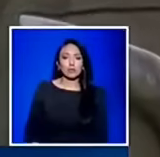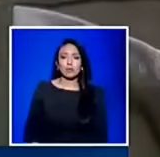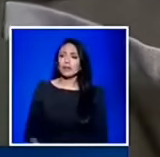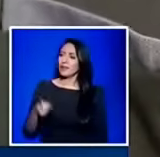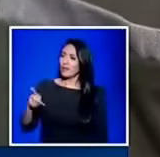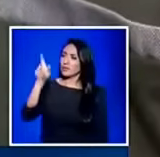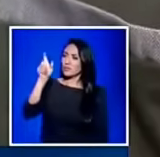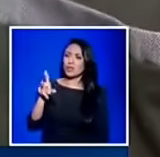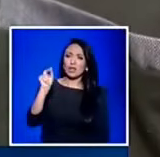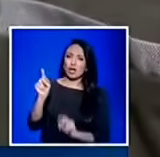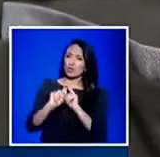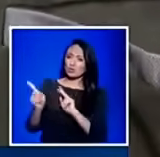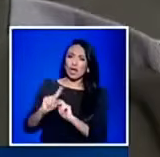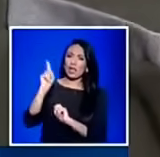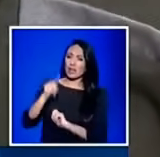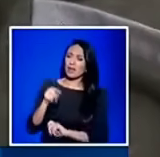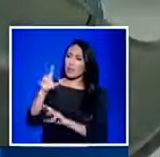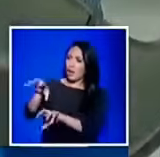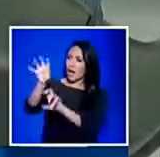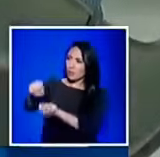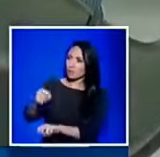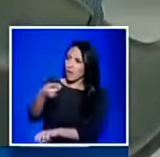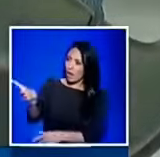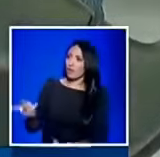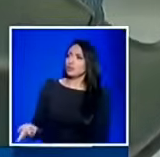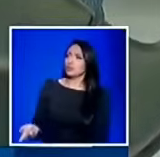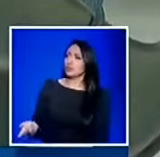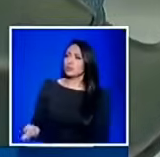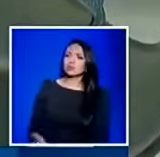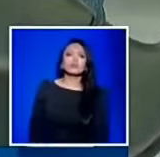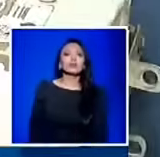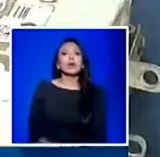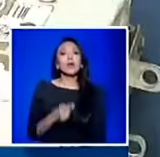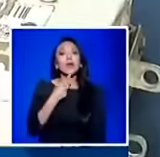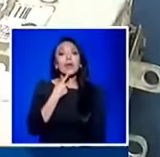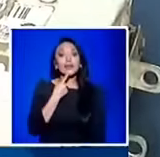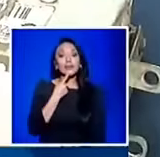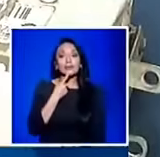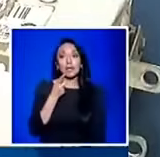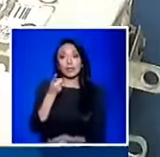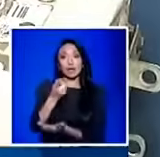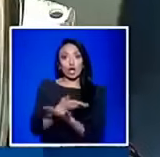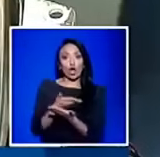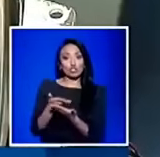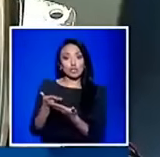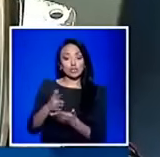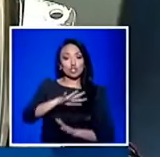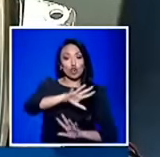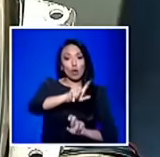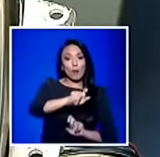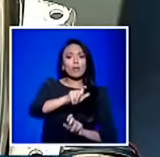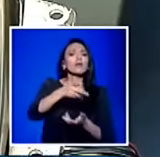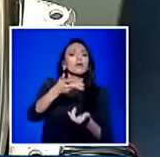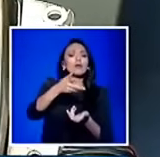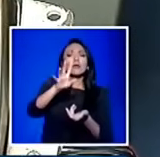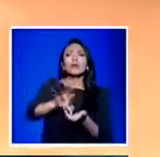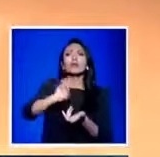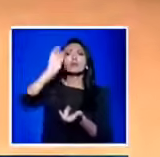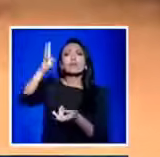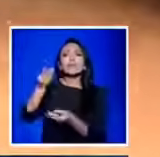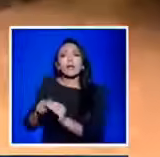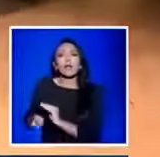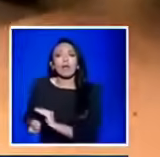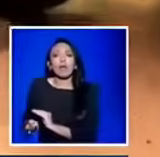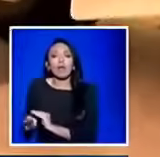vale que salgan allá, debemos hacer algo a estos señores. Los uniformados manifestaron que las partes robadas tenían como destino el mercado negro.